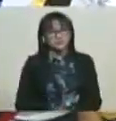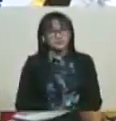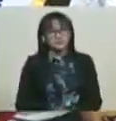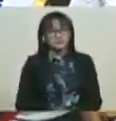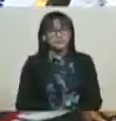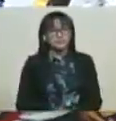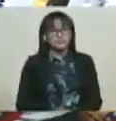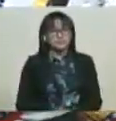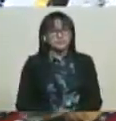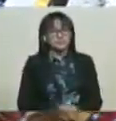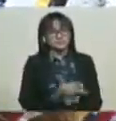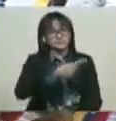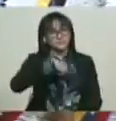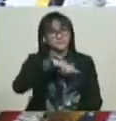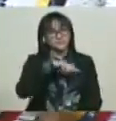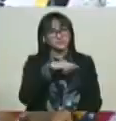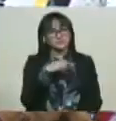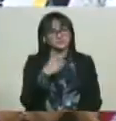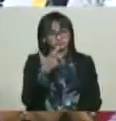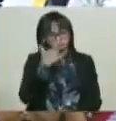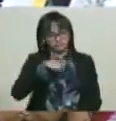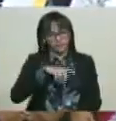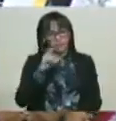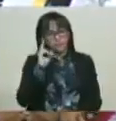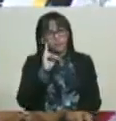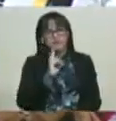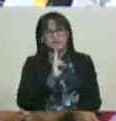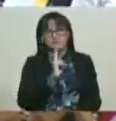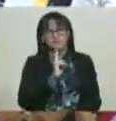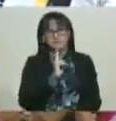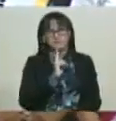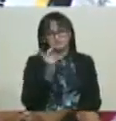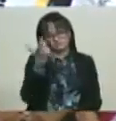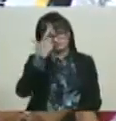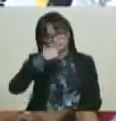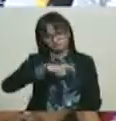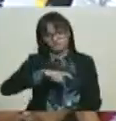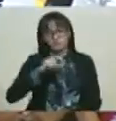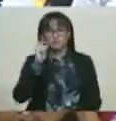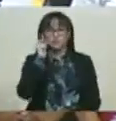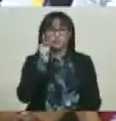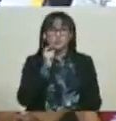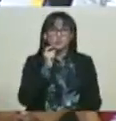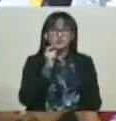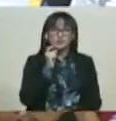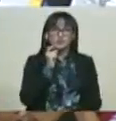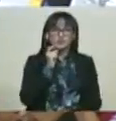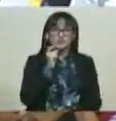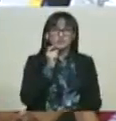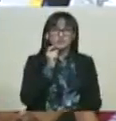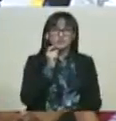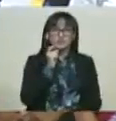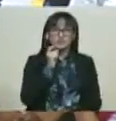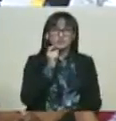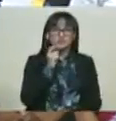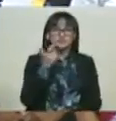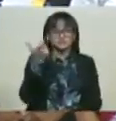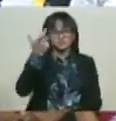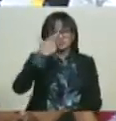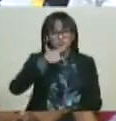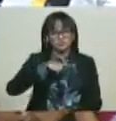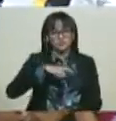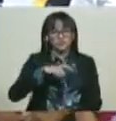porque nosotros somos bolívar porque nosotros somos sangre porque nosotros somos